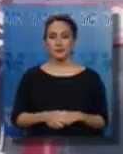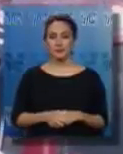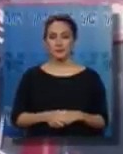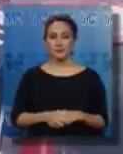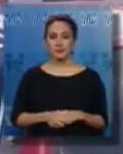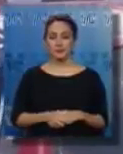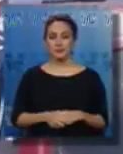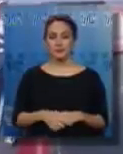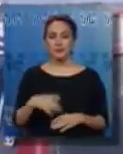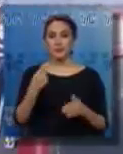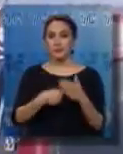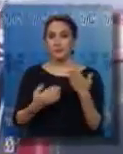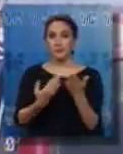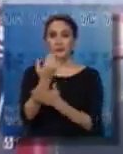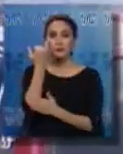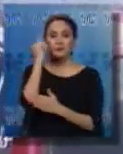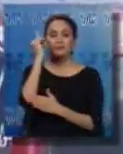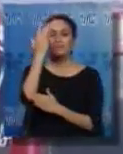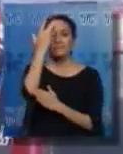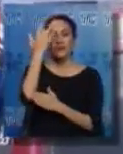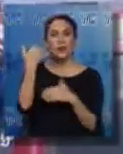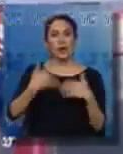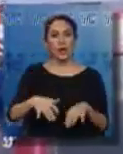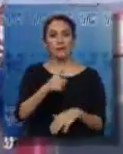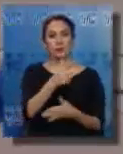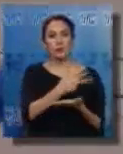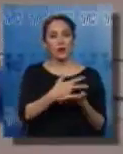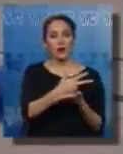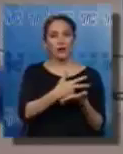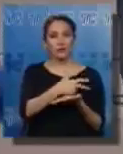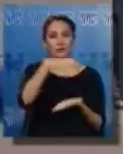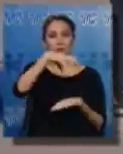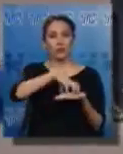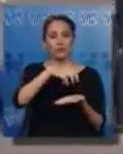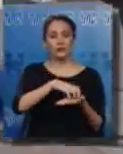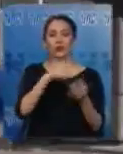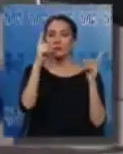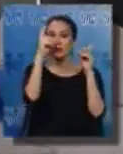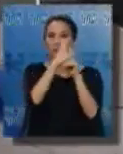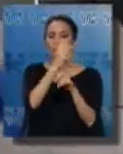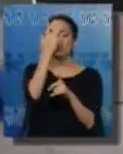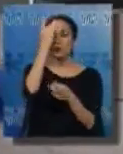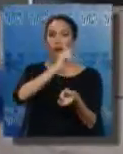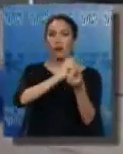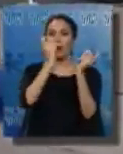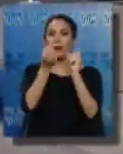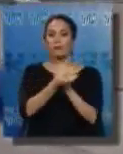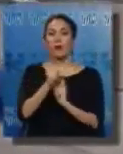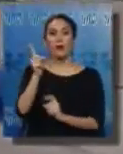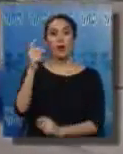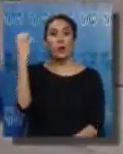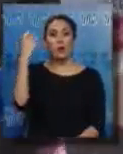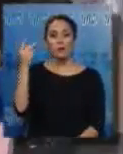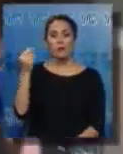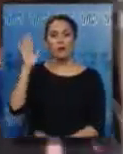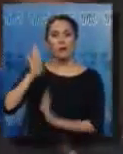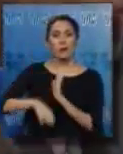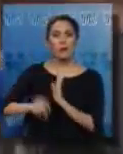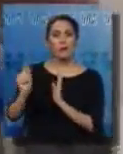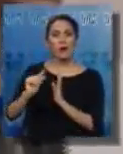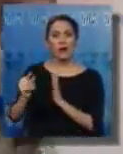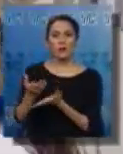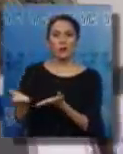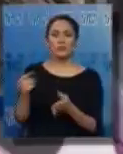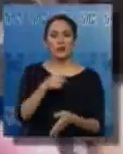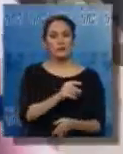La medida implementada trata de paliar en algo la grave crisis que afronta la provincia del Carchi debido al cambio de moneda del peso colombiano frente al dólar. Hasta el